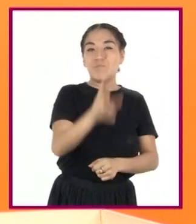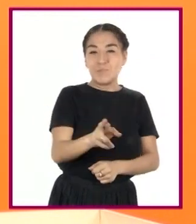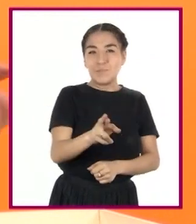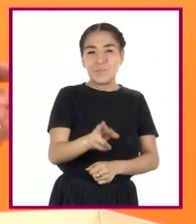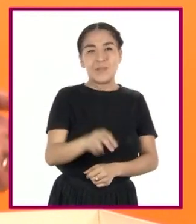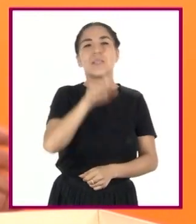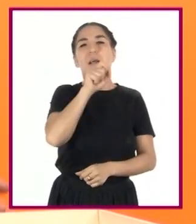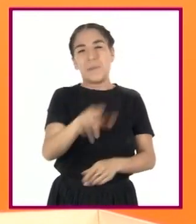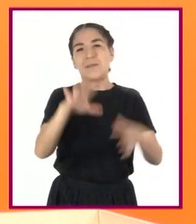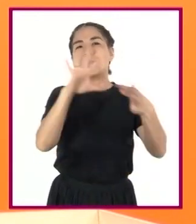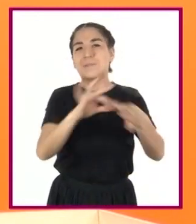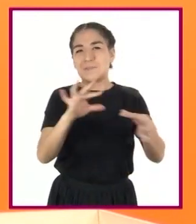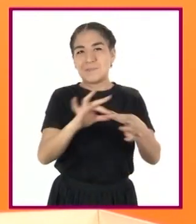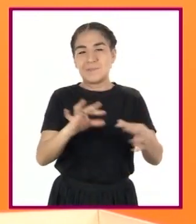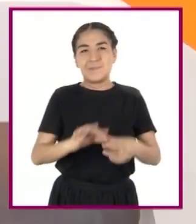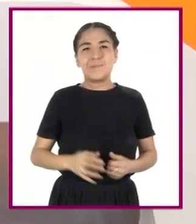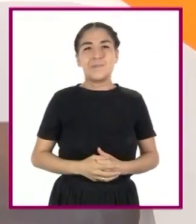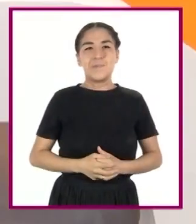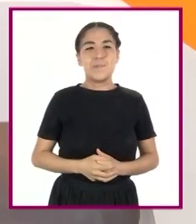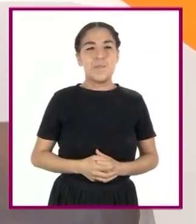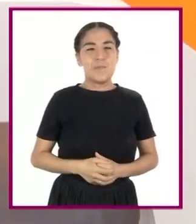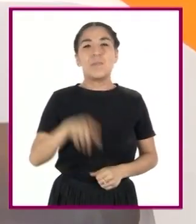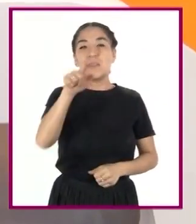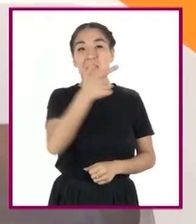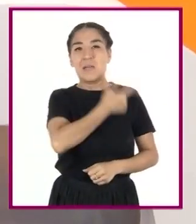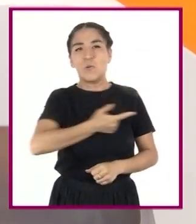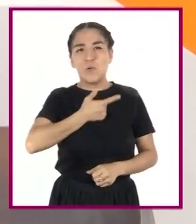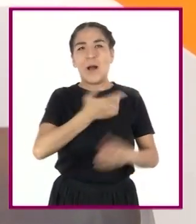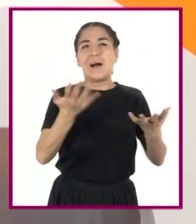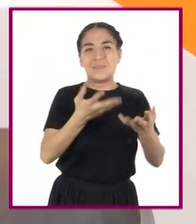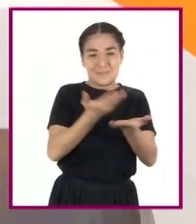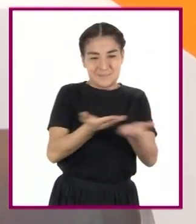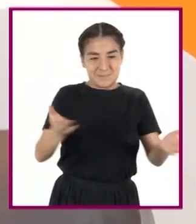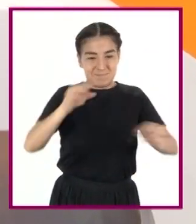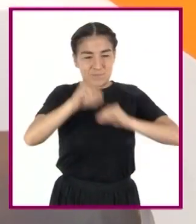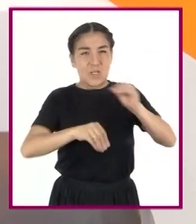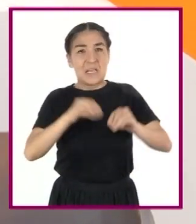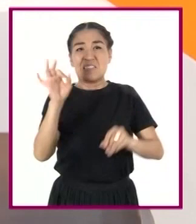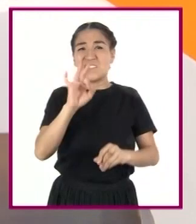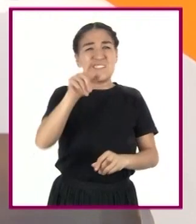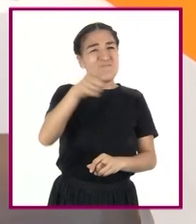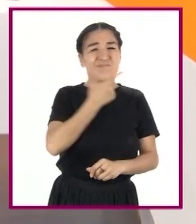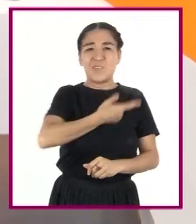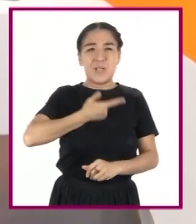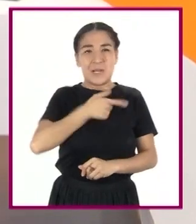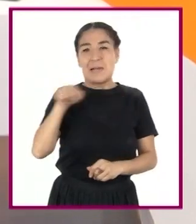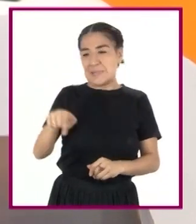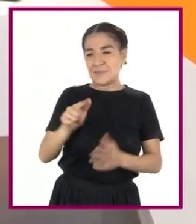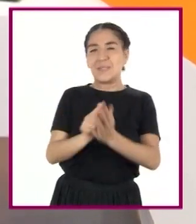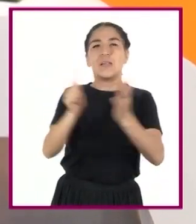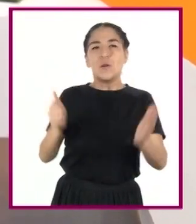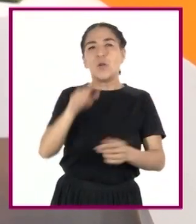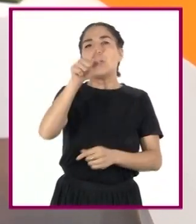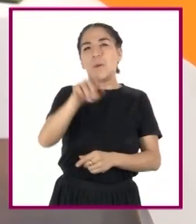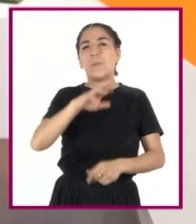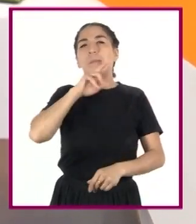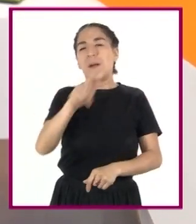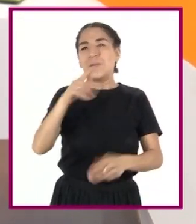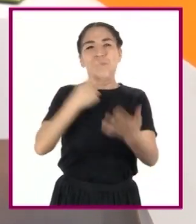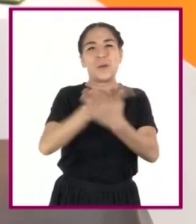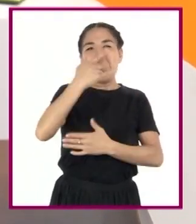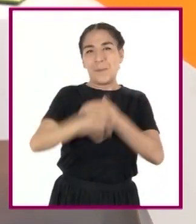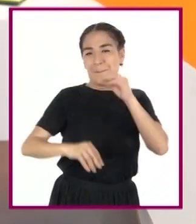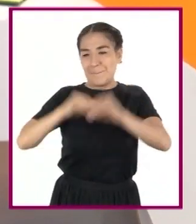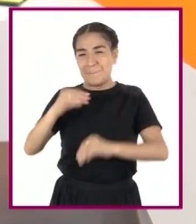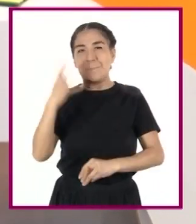resultados y las explicaciones. Si les gusta hacer maqueta o si no, con este libro realizarán los mejores proyectos de